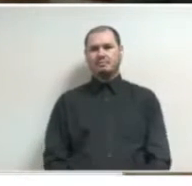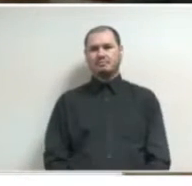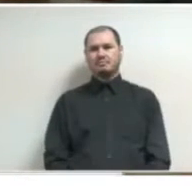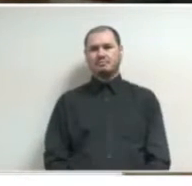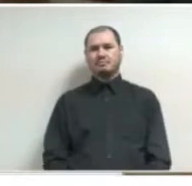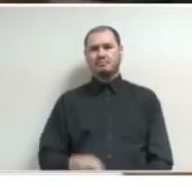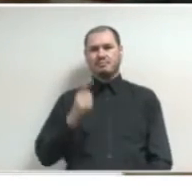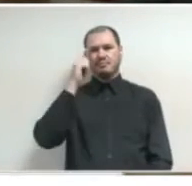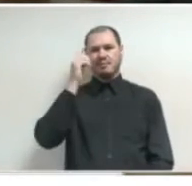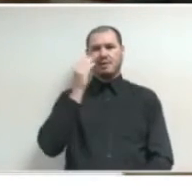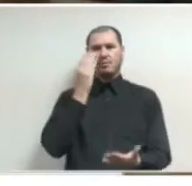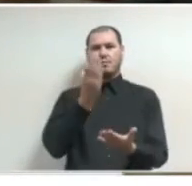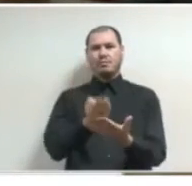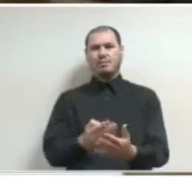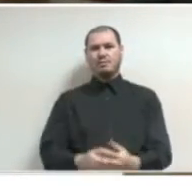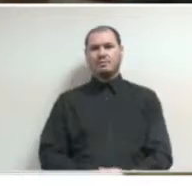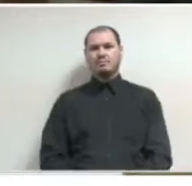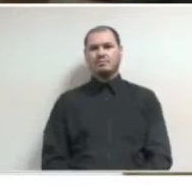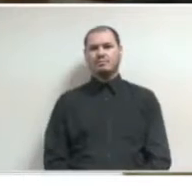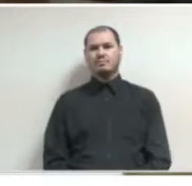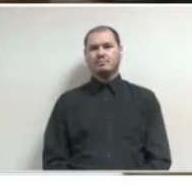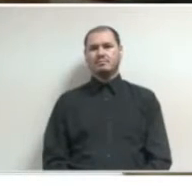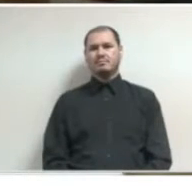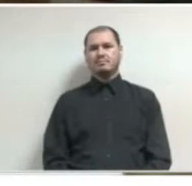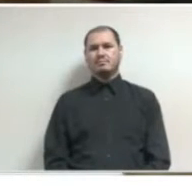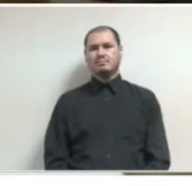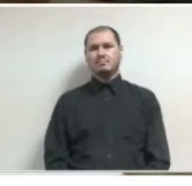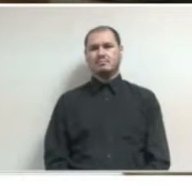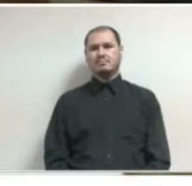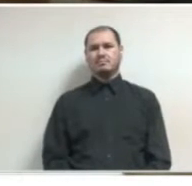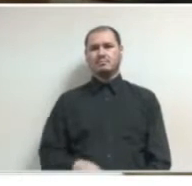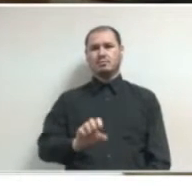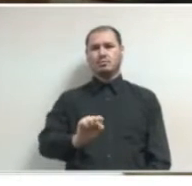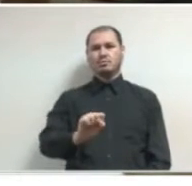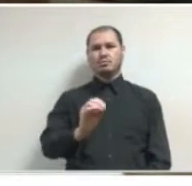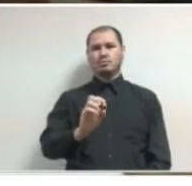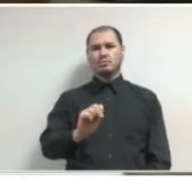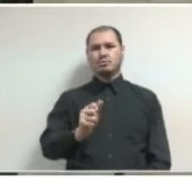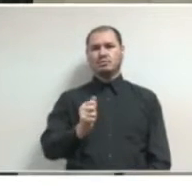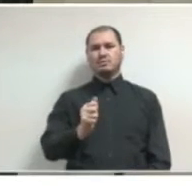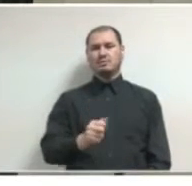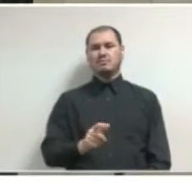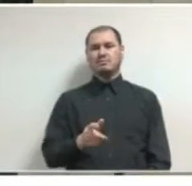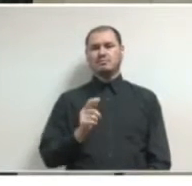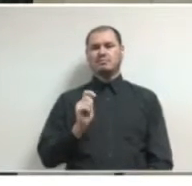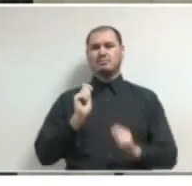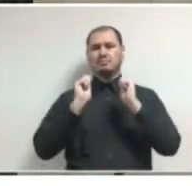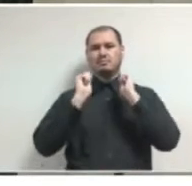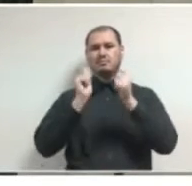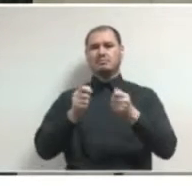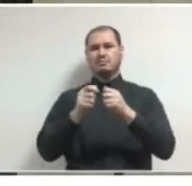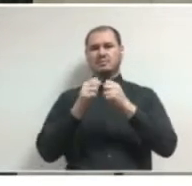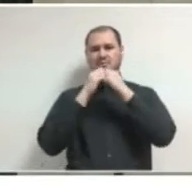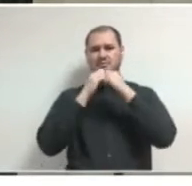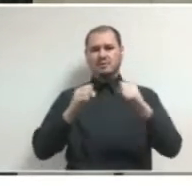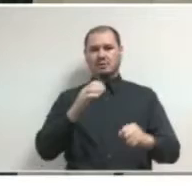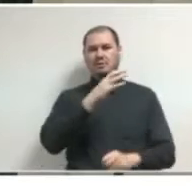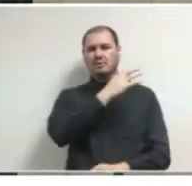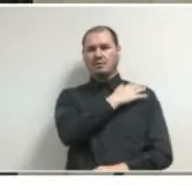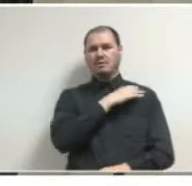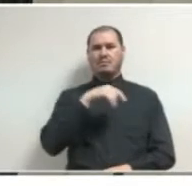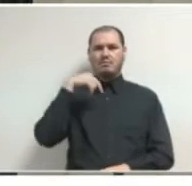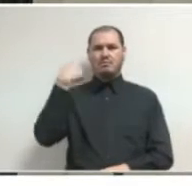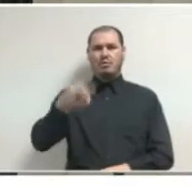cuatía. Congreso Nacional, ¿ve? Hoy por acá. Doctor César Nicoli, vamos a incluir como punto del. Ney, doctor César Nicoli. Va a parir